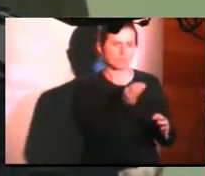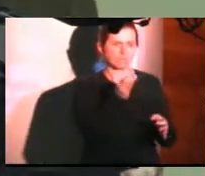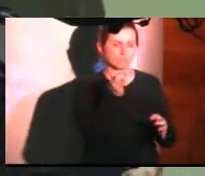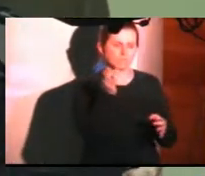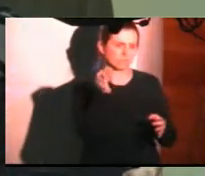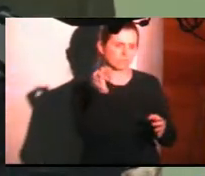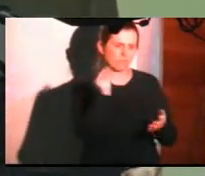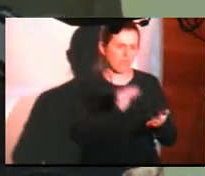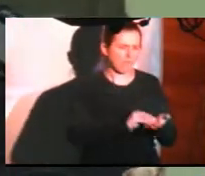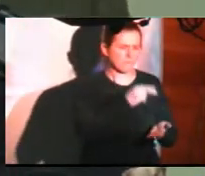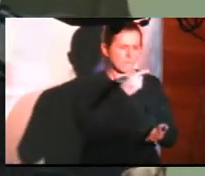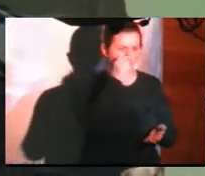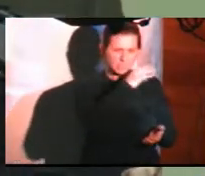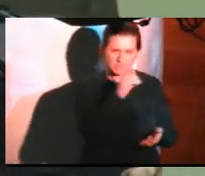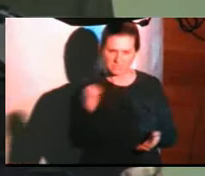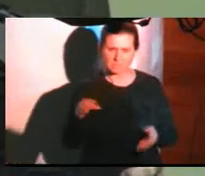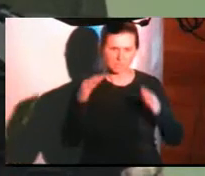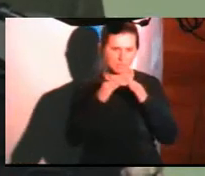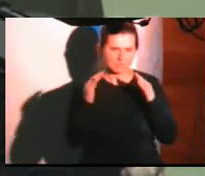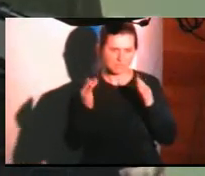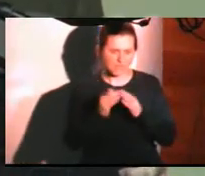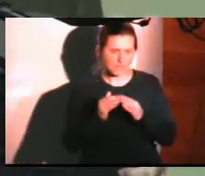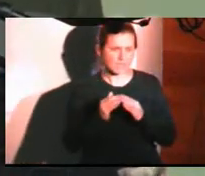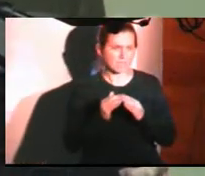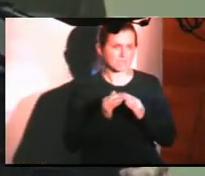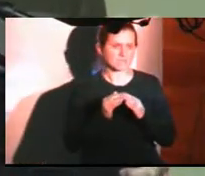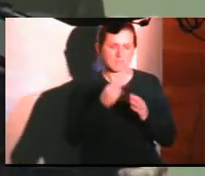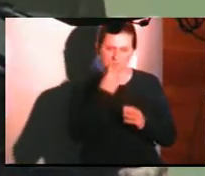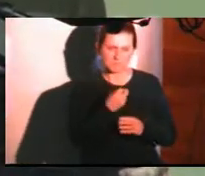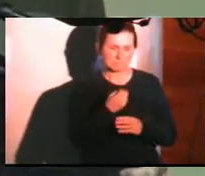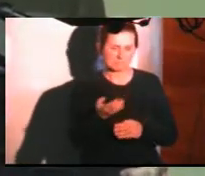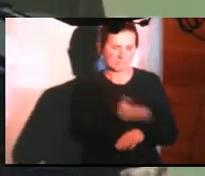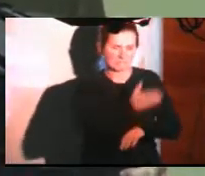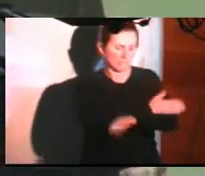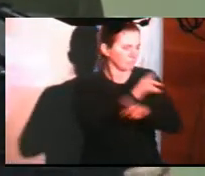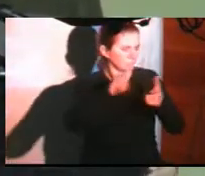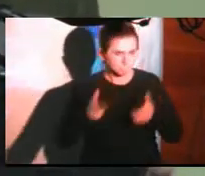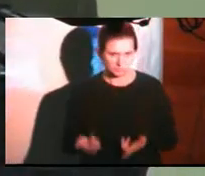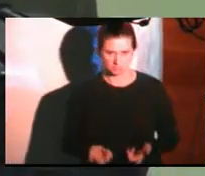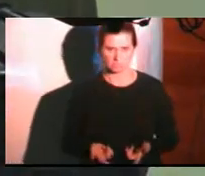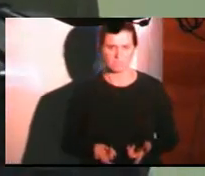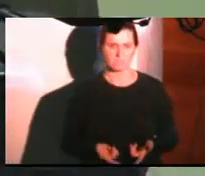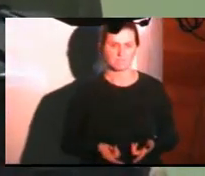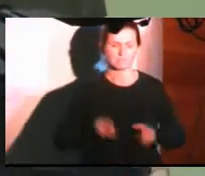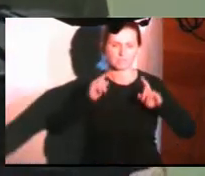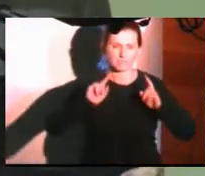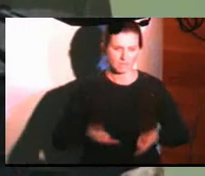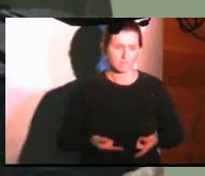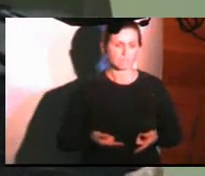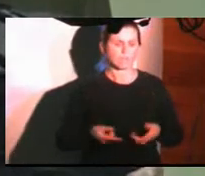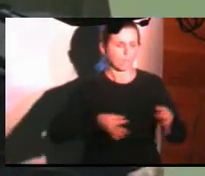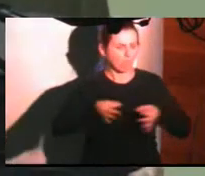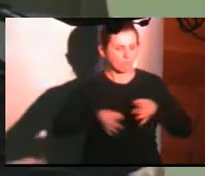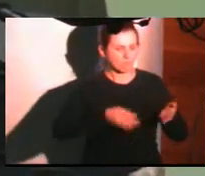700 casas, y estamos aprobando otro plan para otros 600 kilómetros en la zona sur, para